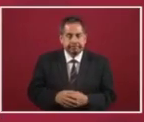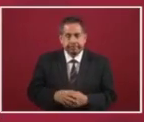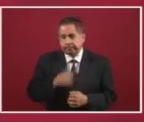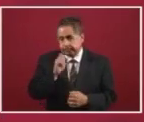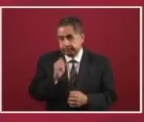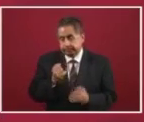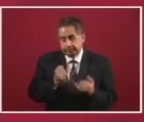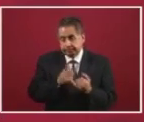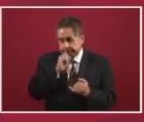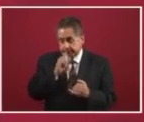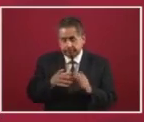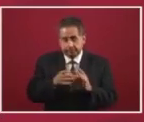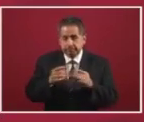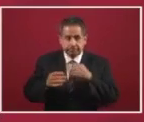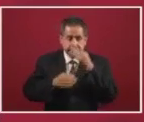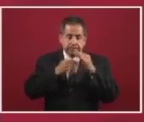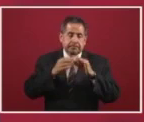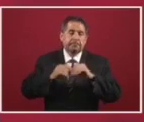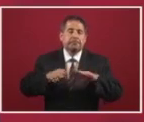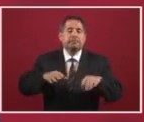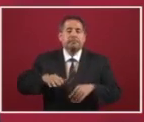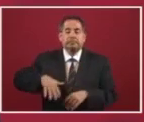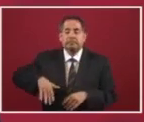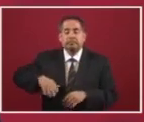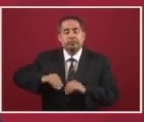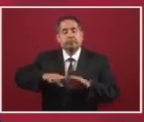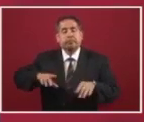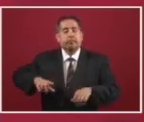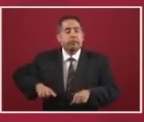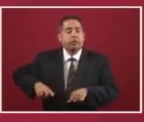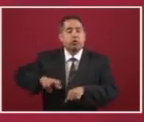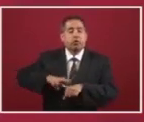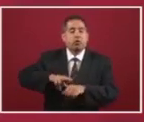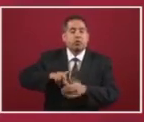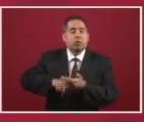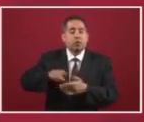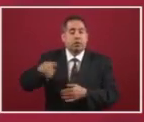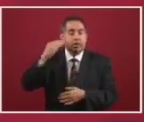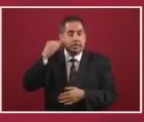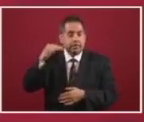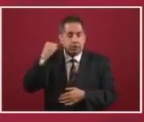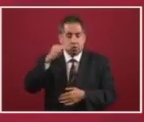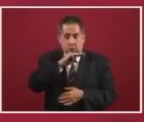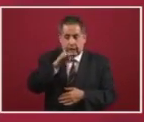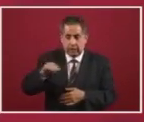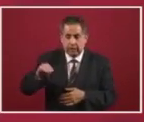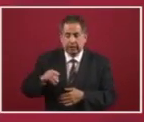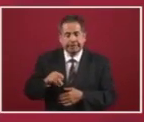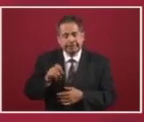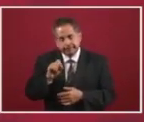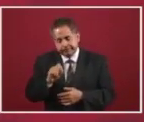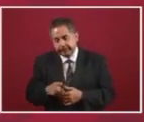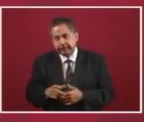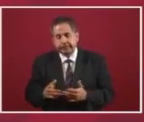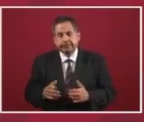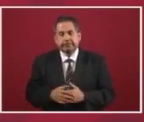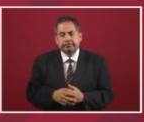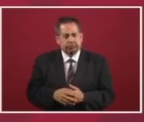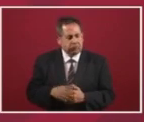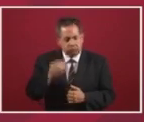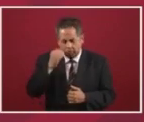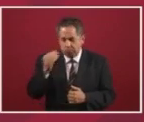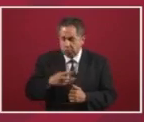manifestó públicamente el gobernador de Michoacán. De todas maneras, se hacen